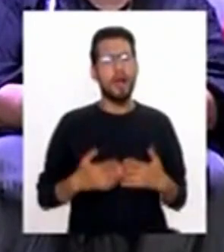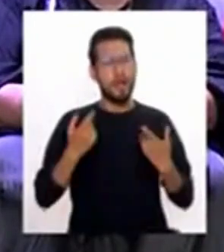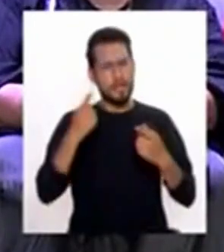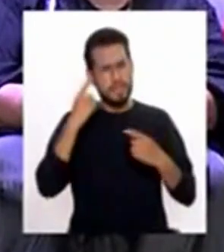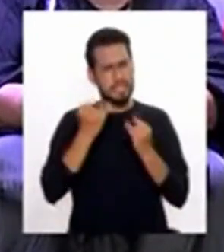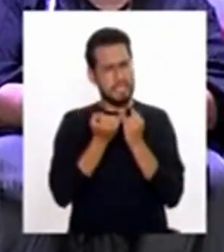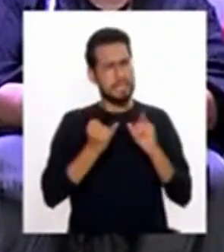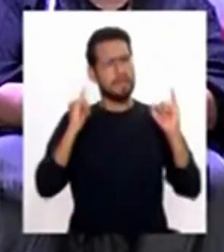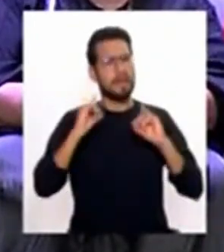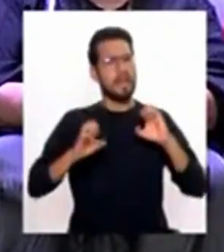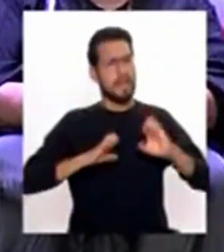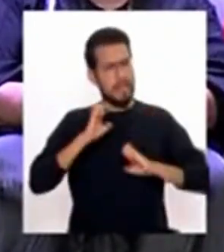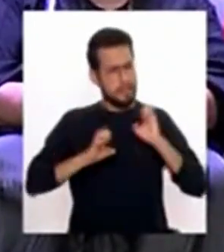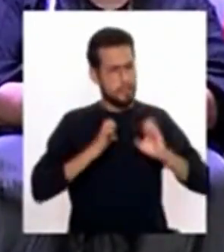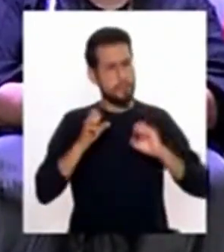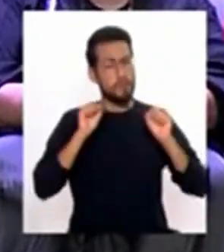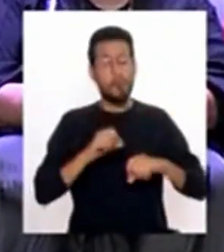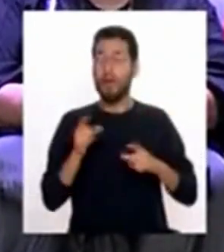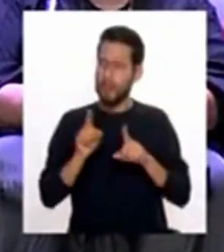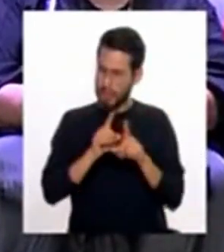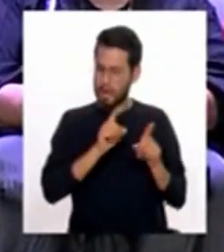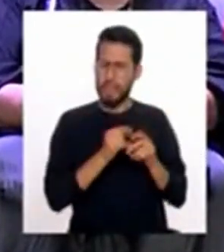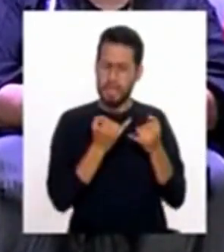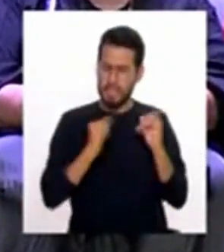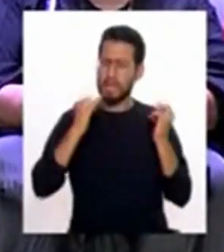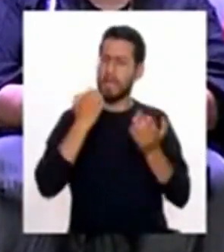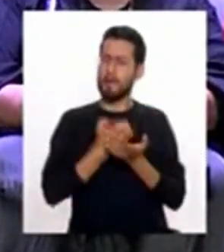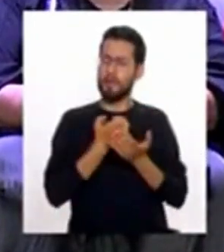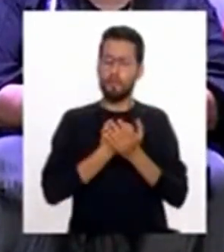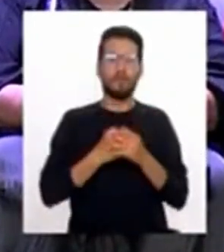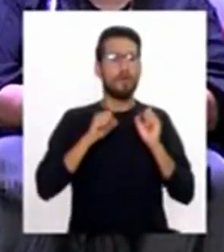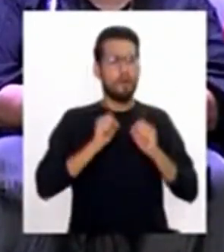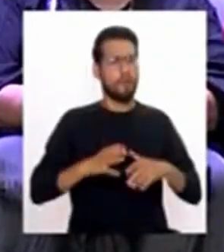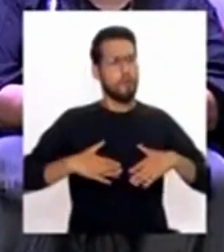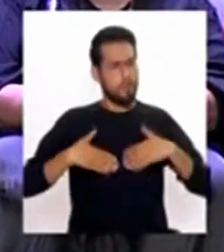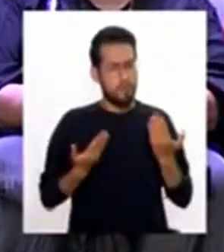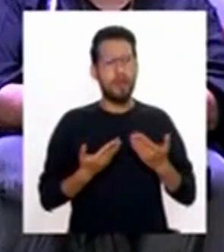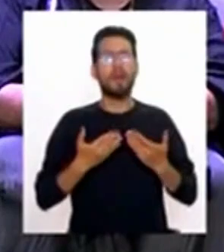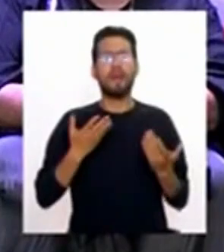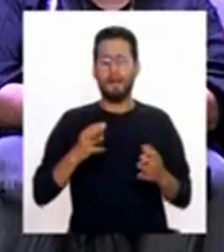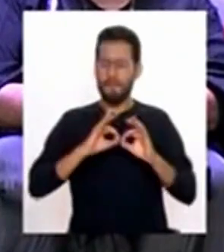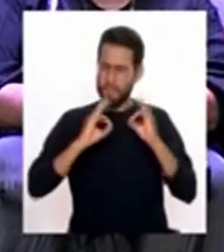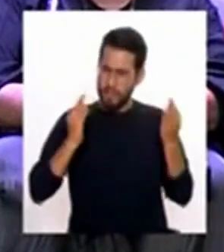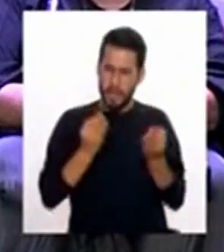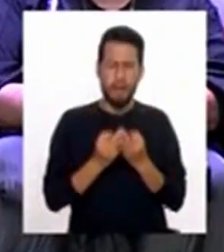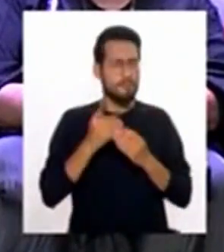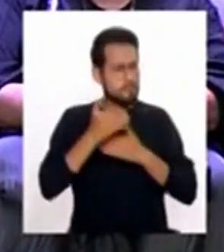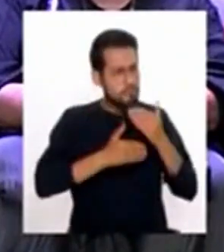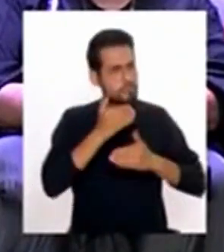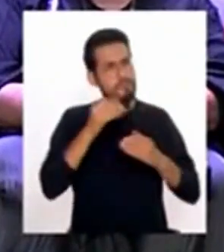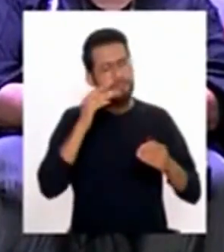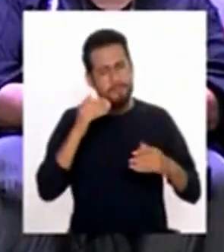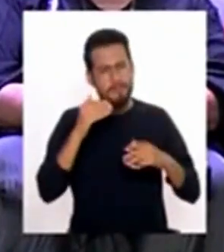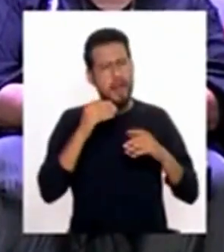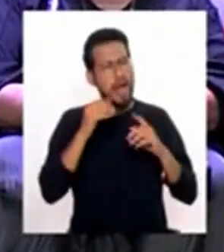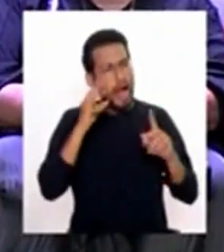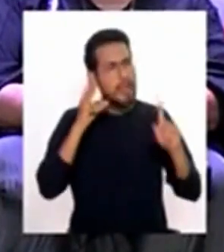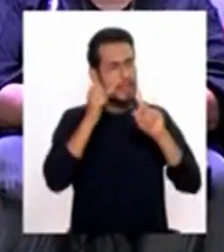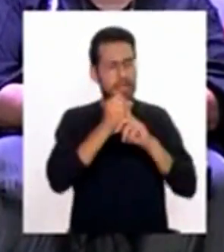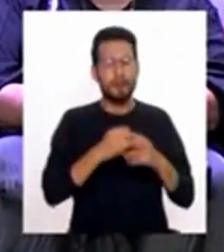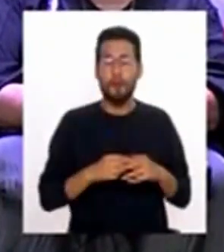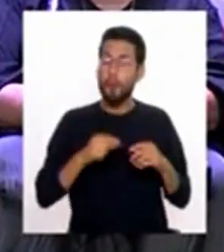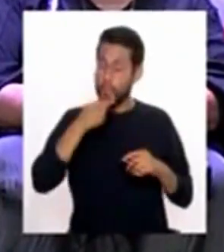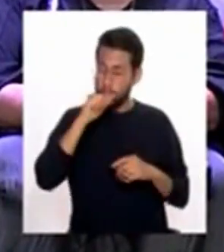esa independencia emocional, pero también económica, y podamos sacar a nuestras familias adelante. Las